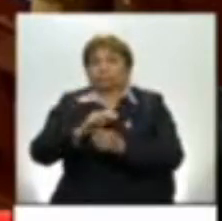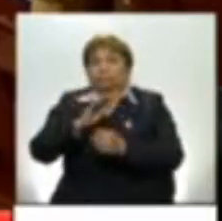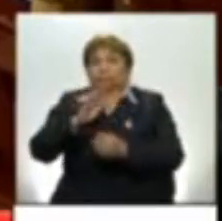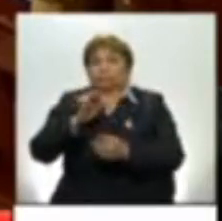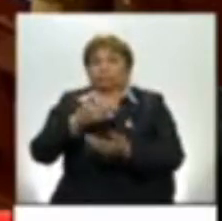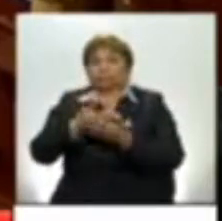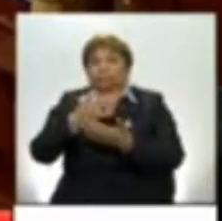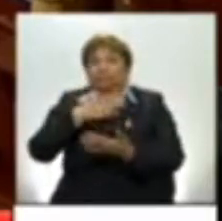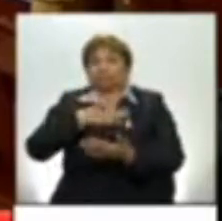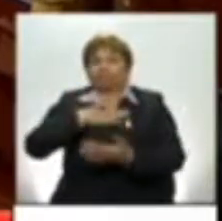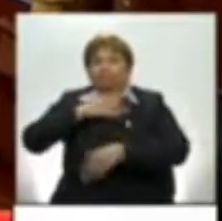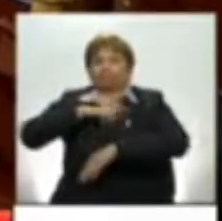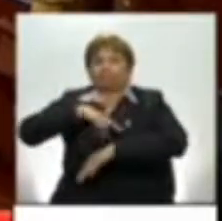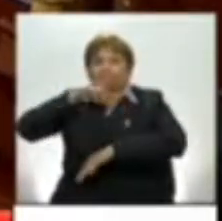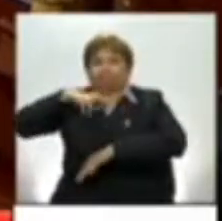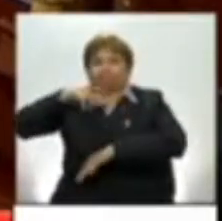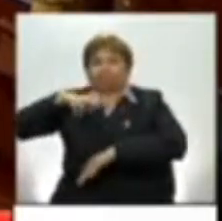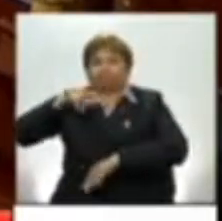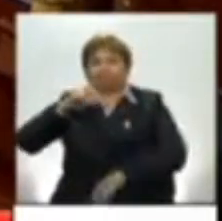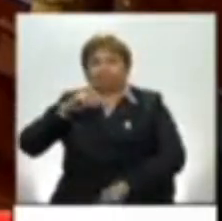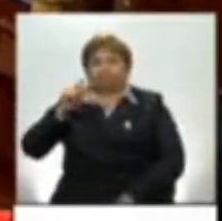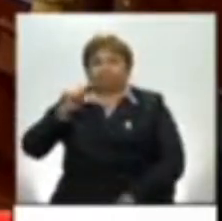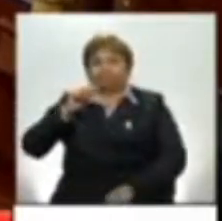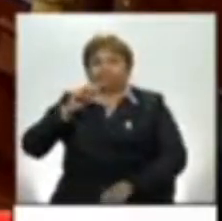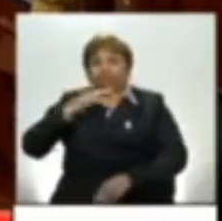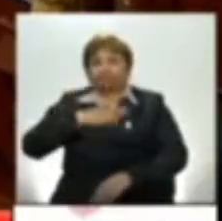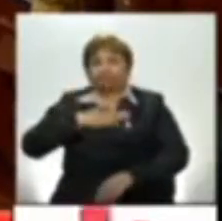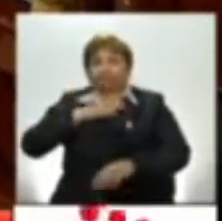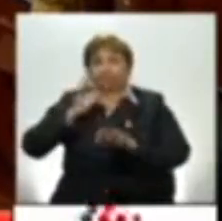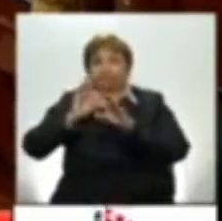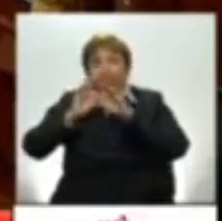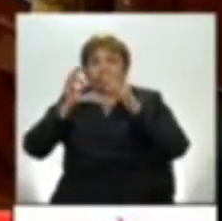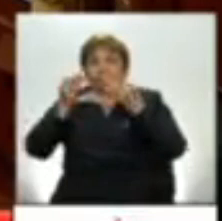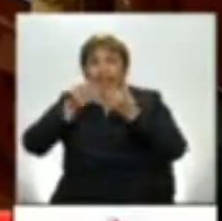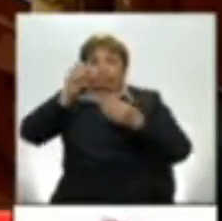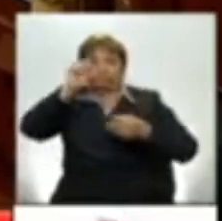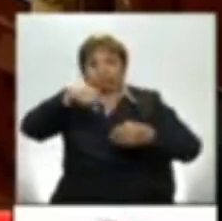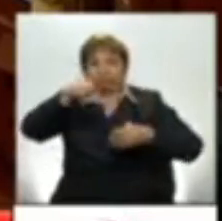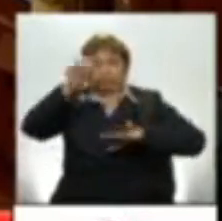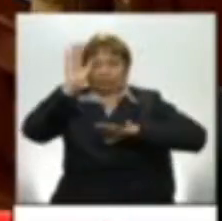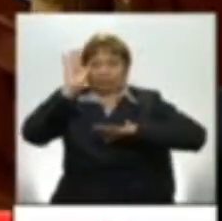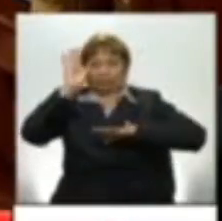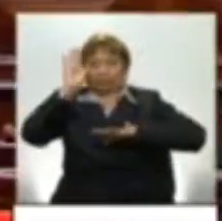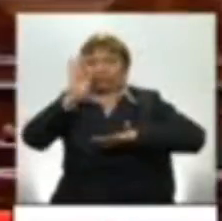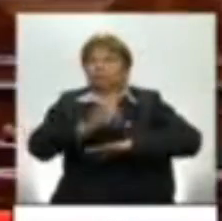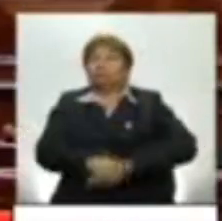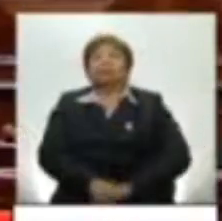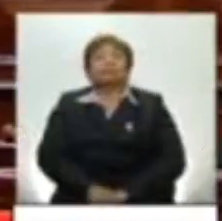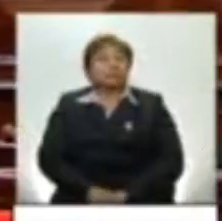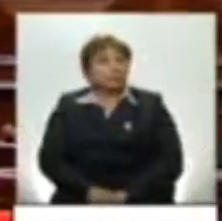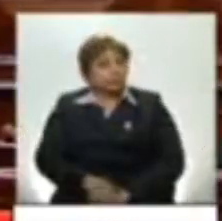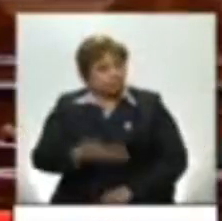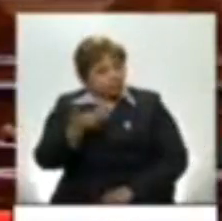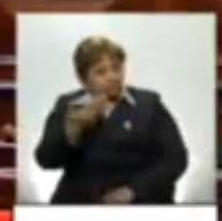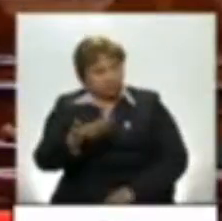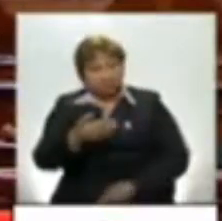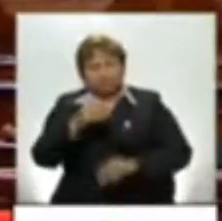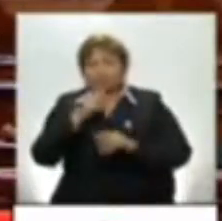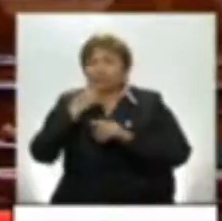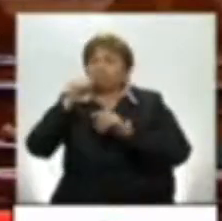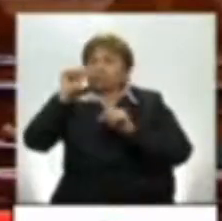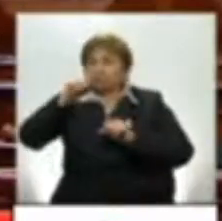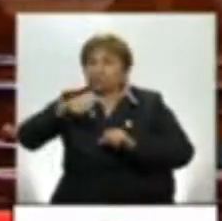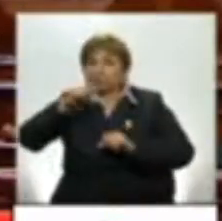mi región Lambayeque y por mi familia, sí, juro. Si así lo hace, que Dios